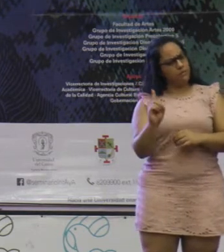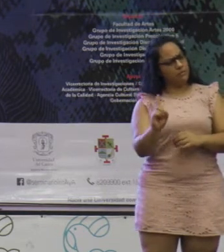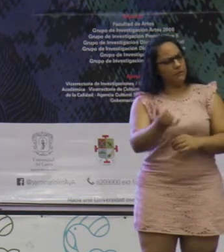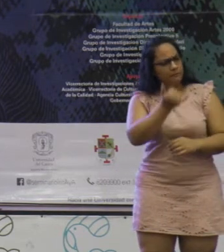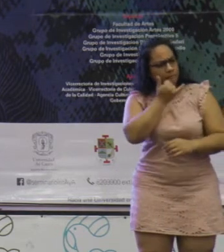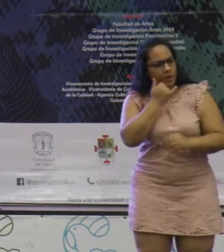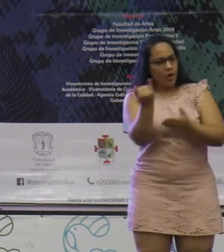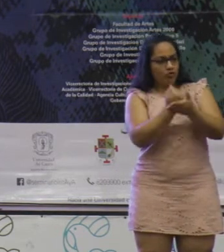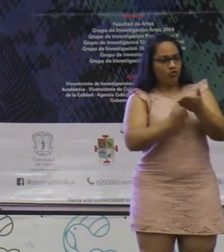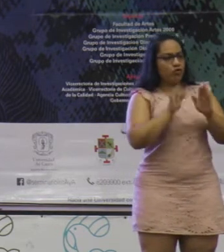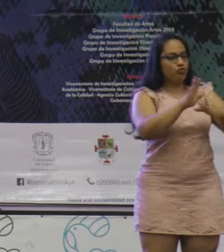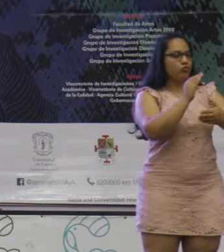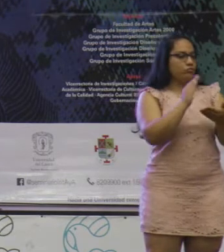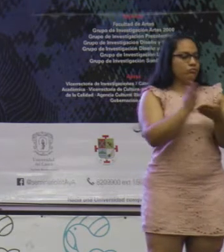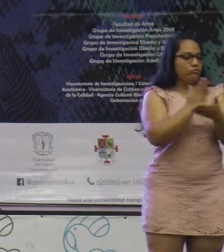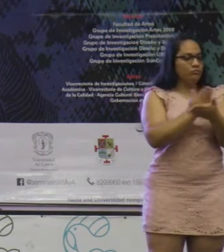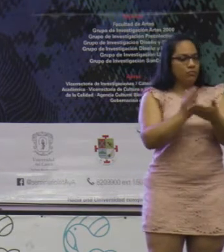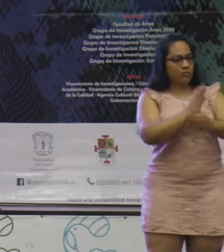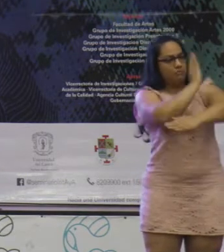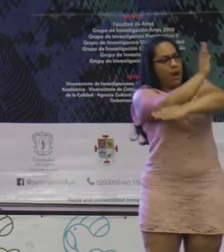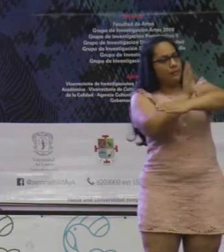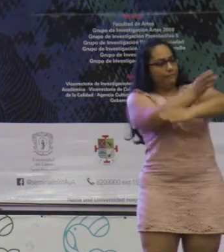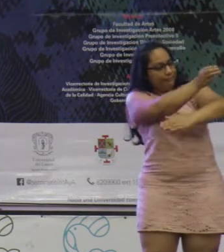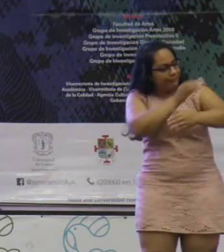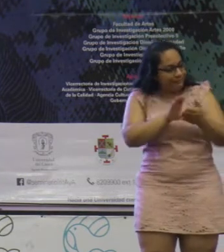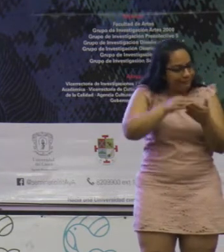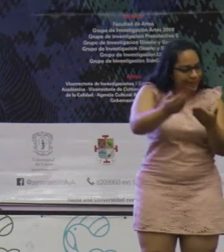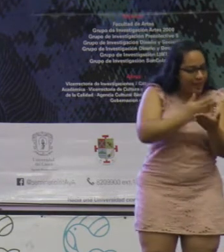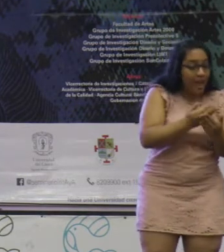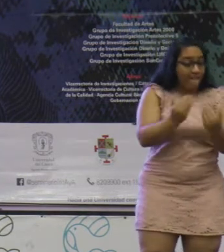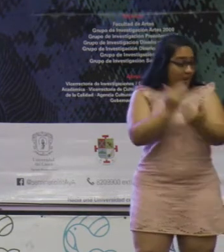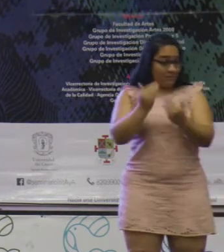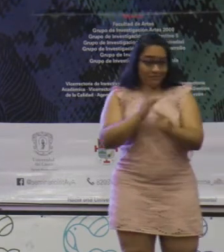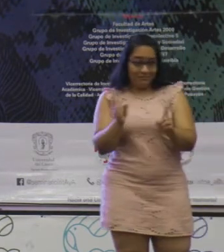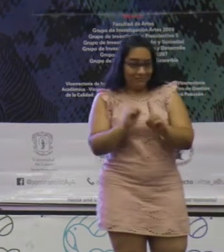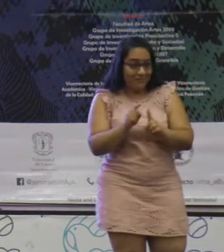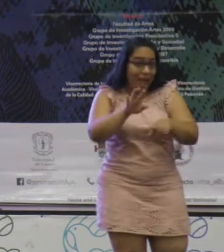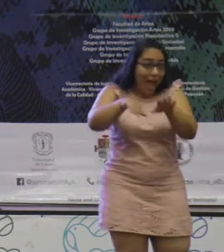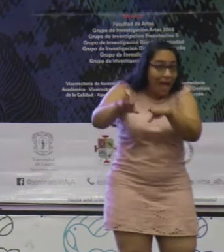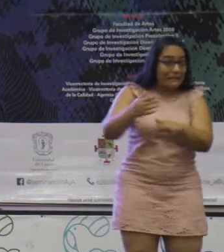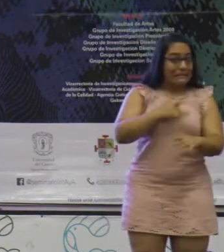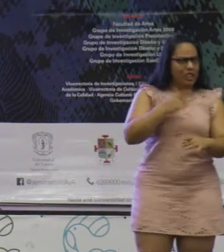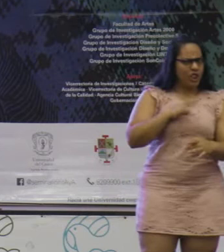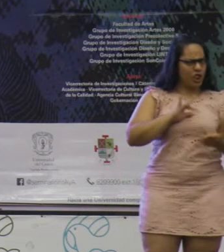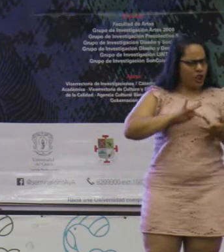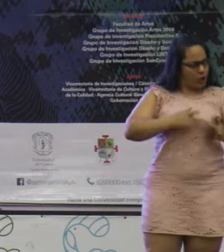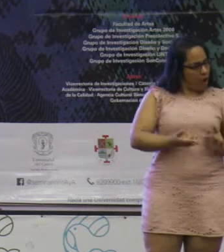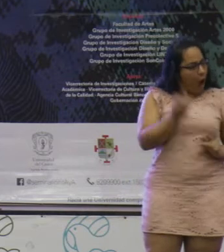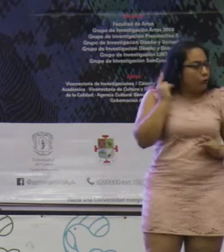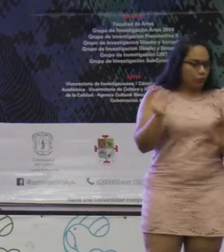orientado desde lo editorial y era un territorio bastante claro, insisto, no fácil para no herir susceptibilidades a distancia,